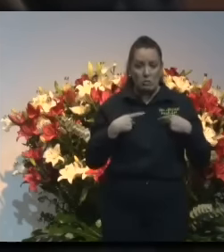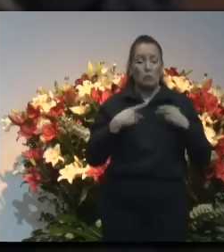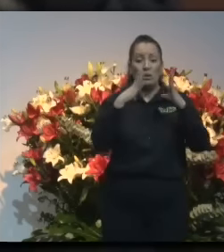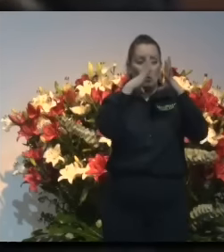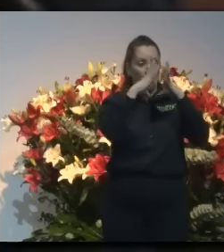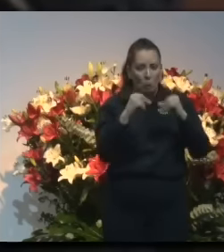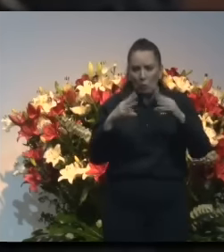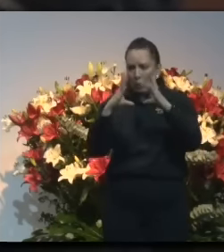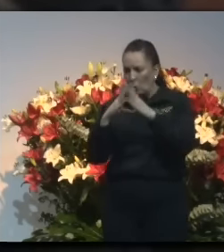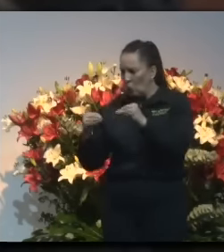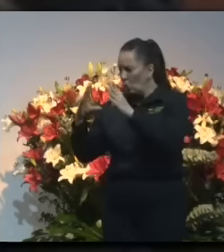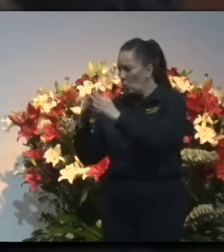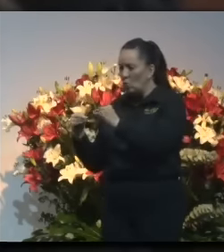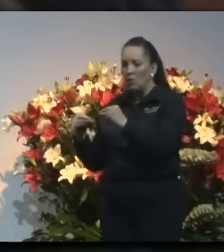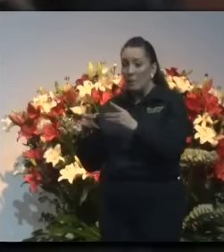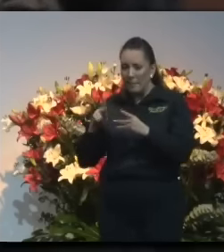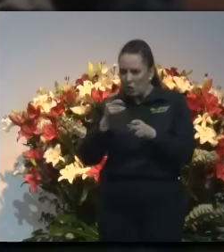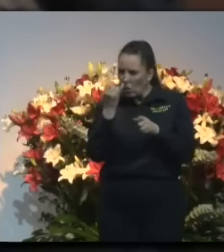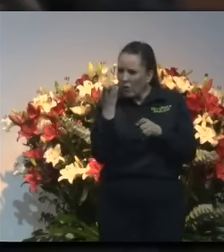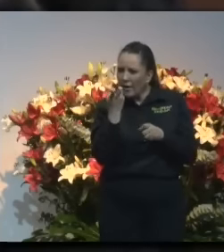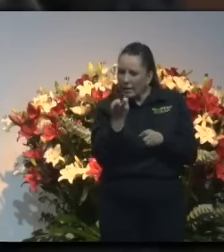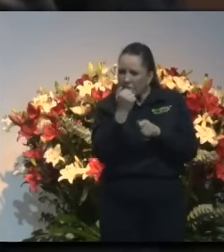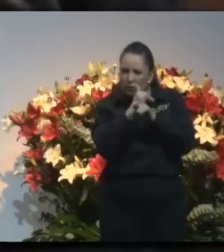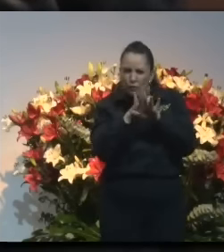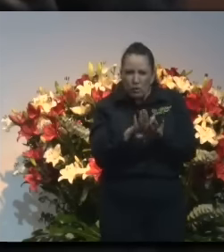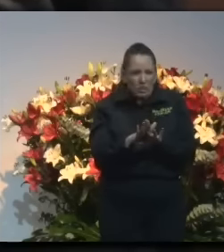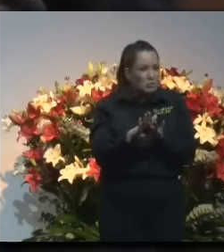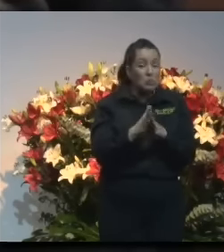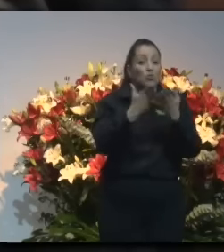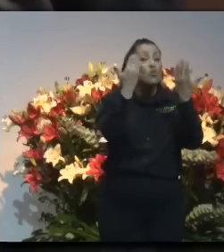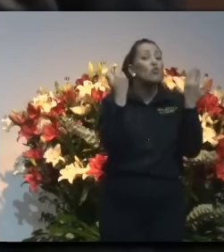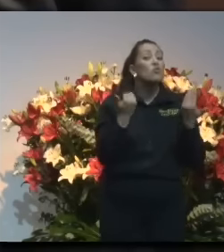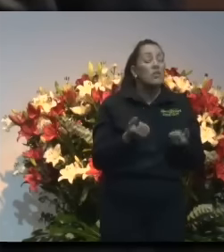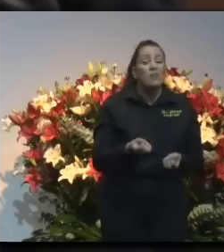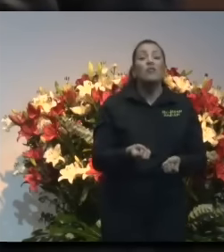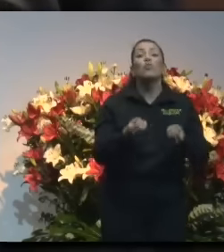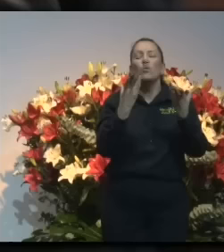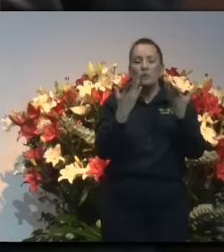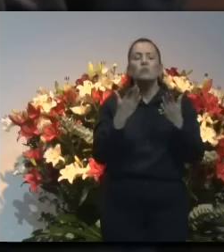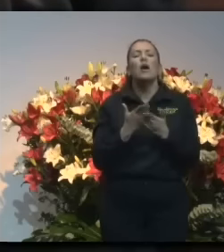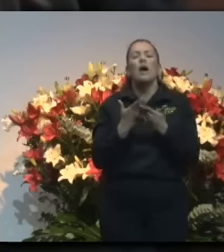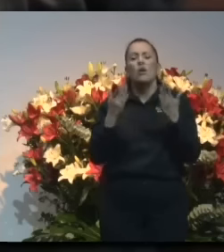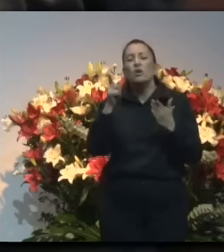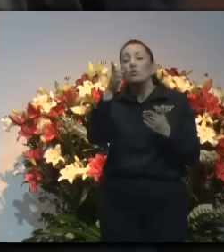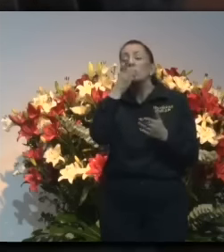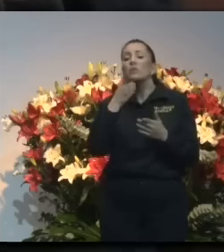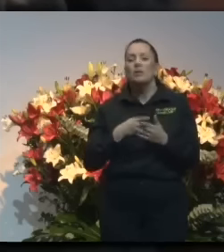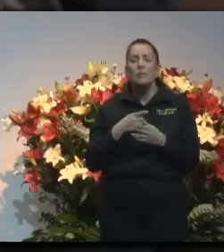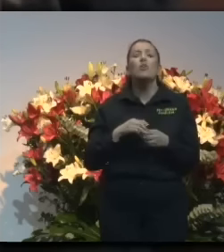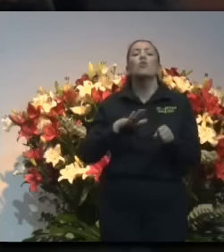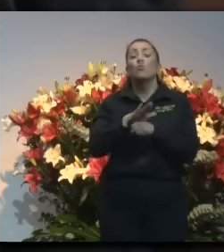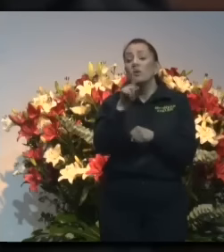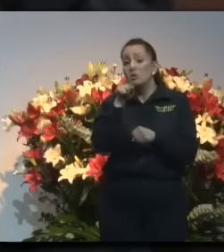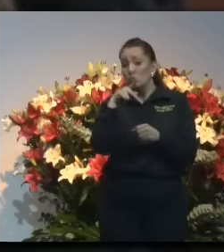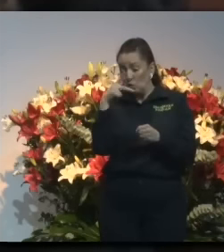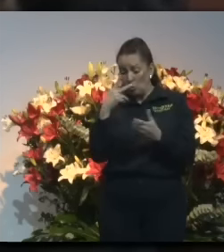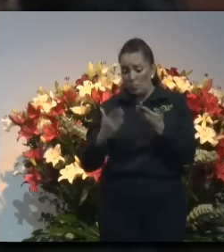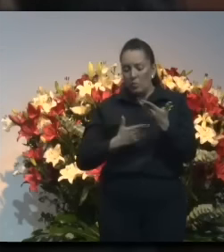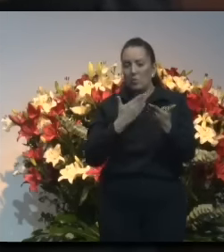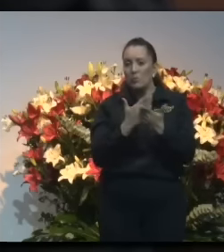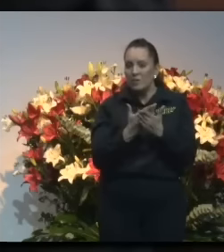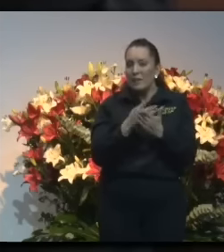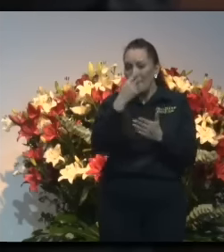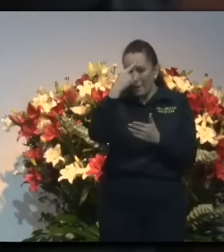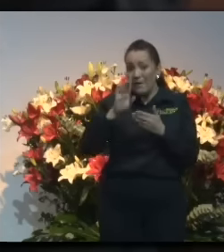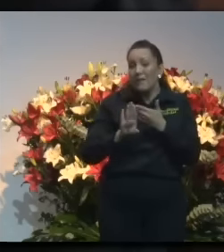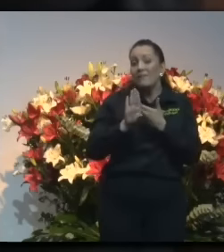no se está tomando bien en cuenta los datos. Uh-huh. ¿Qué técnicas podrías o qué medidas podrías tomar para que esto no sucediera con la fuerza policíaca,